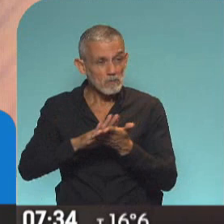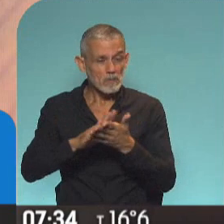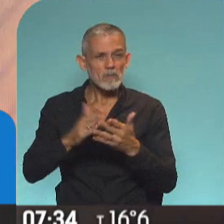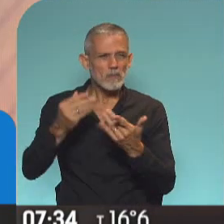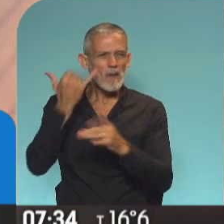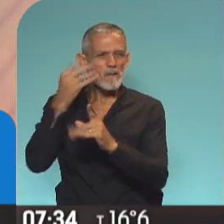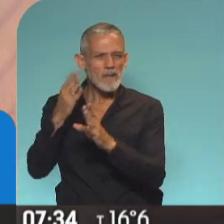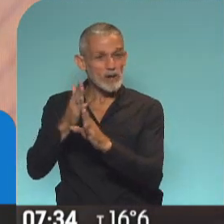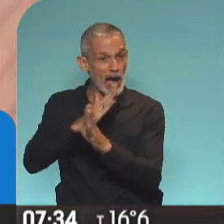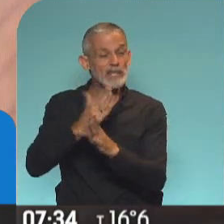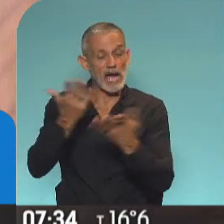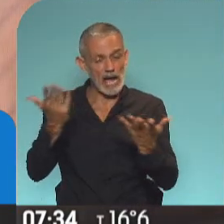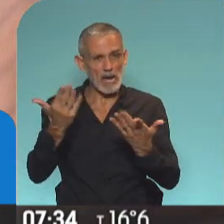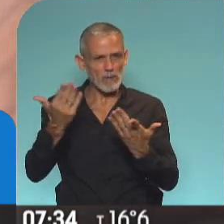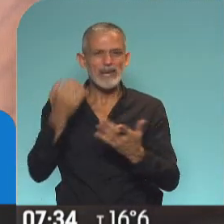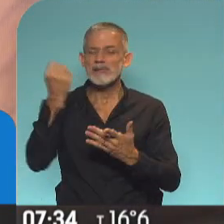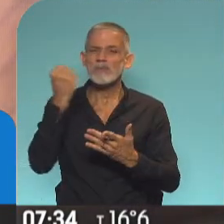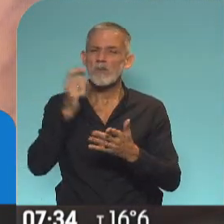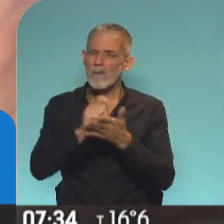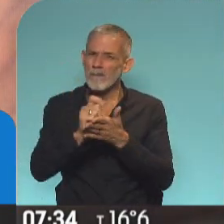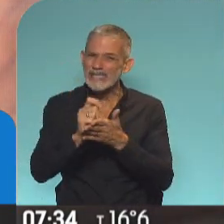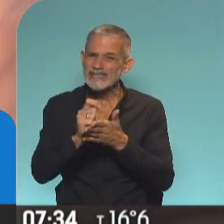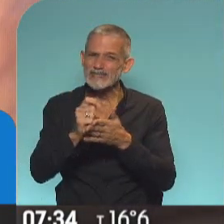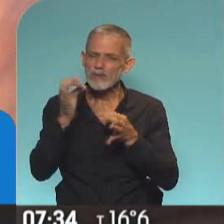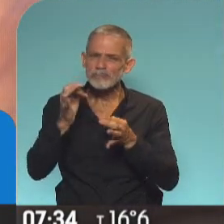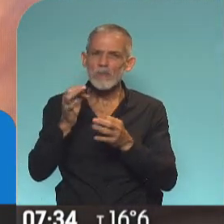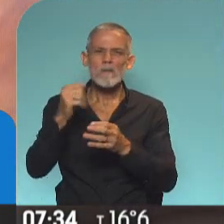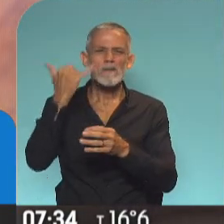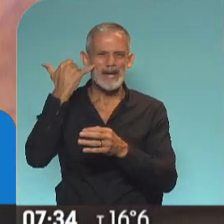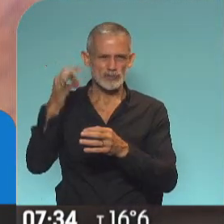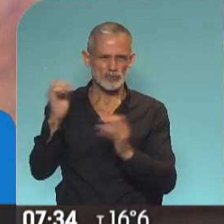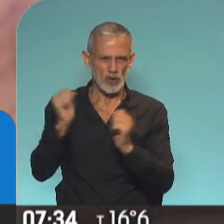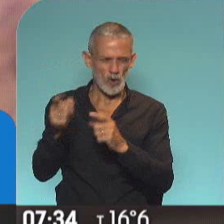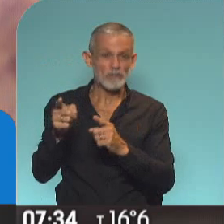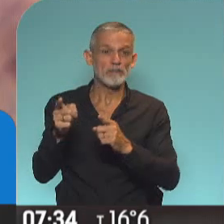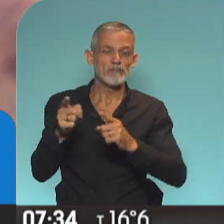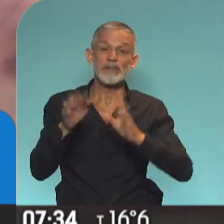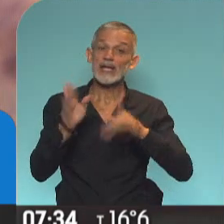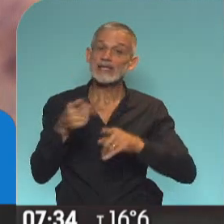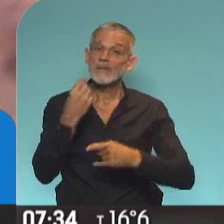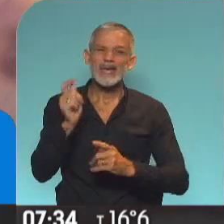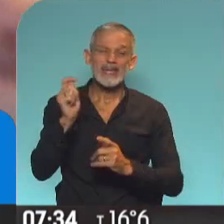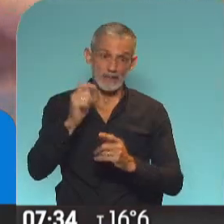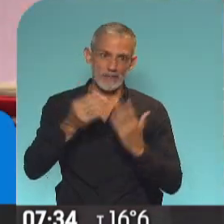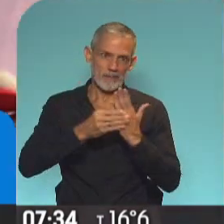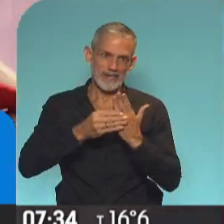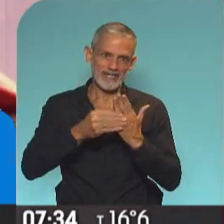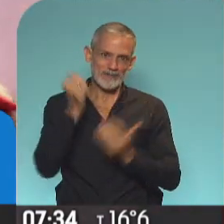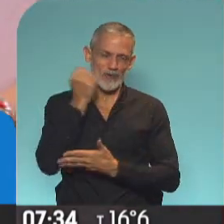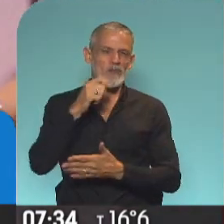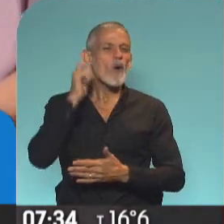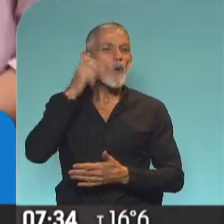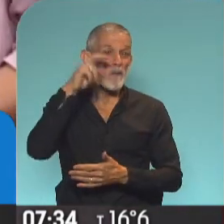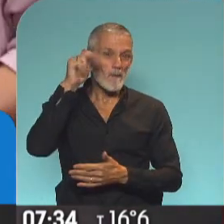de mayo. El mes clave acá es mayo para llegar a un acuerdo. Quien habló también fue Martín Guzmán. Bien.